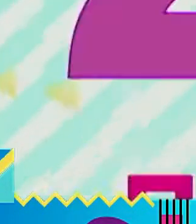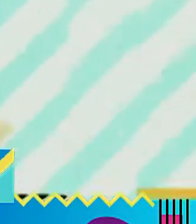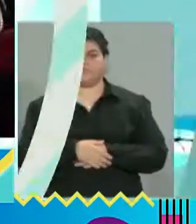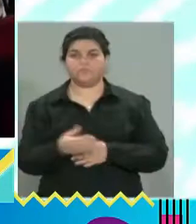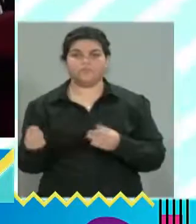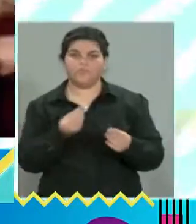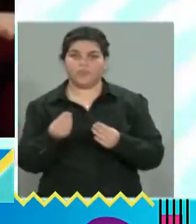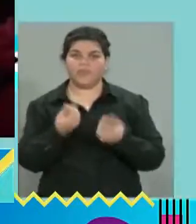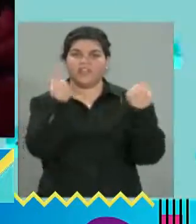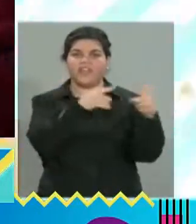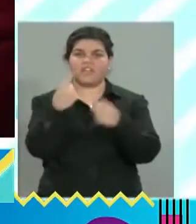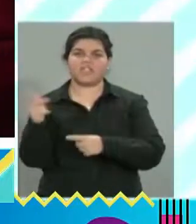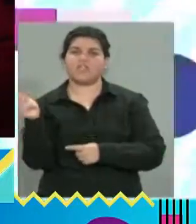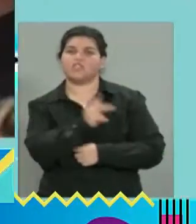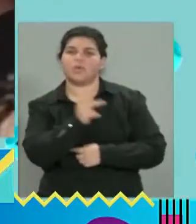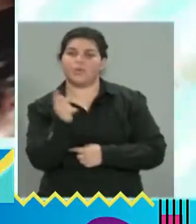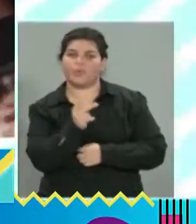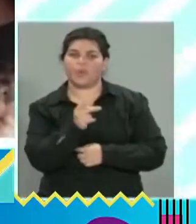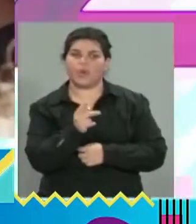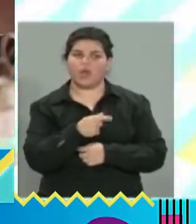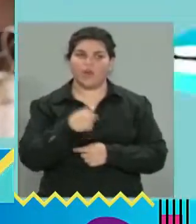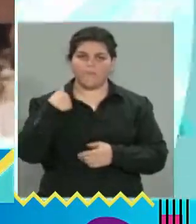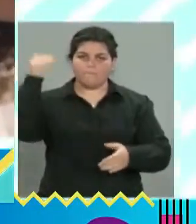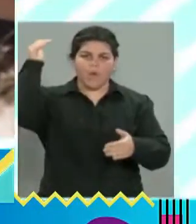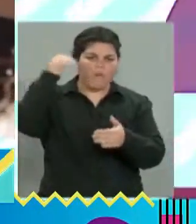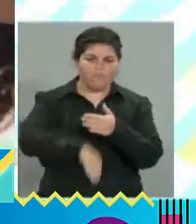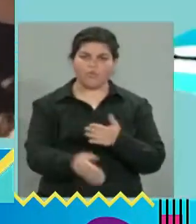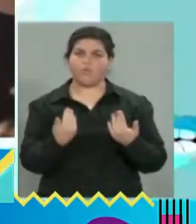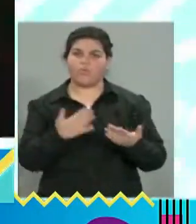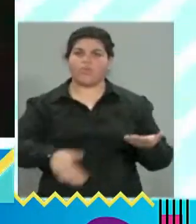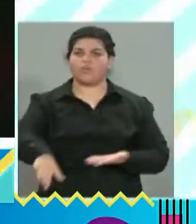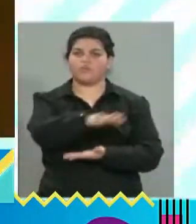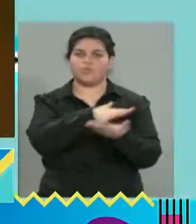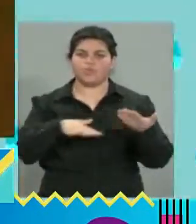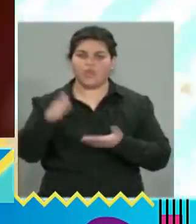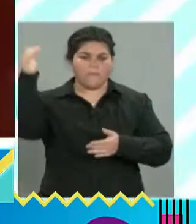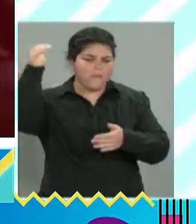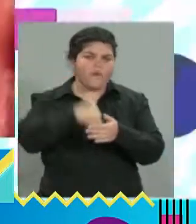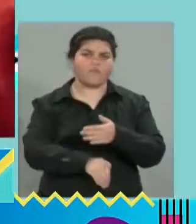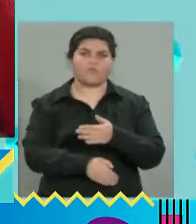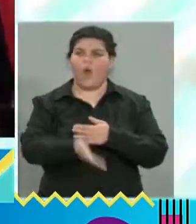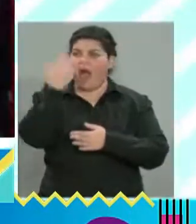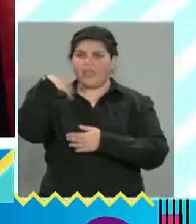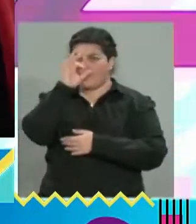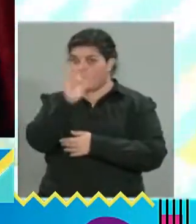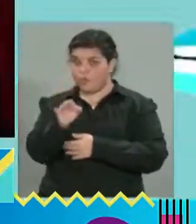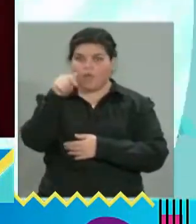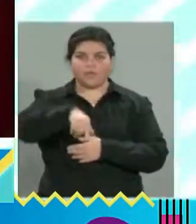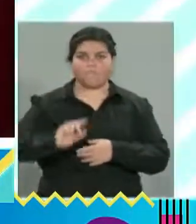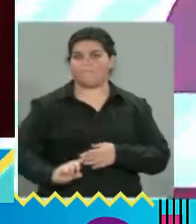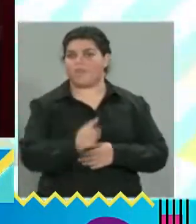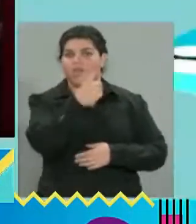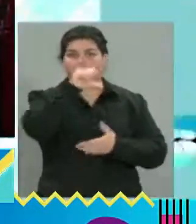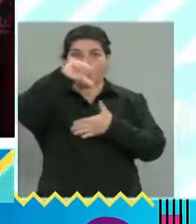diversidad sexual pudiéramos profundizar como sociedad como nunca antes en la historia. Y sobre todo porque fuimos el primer país